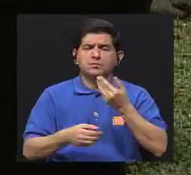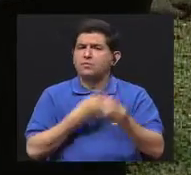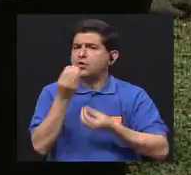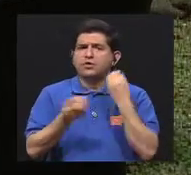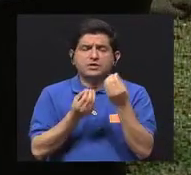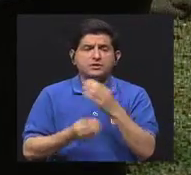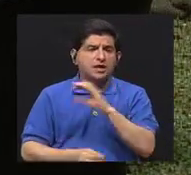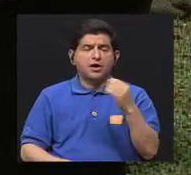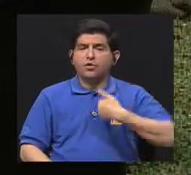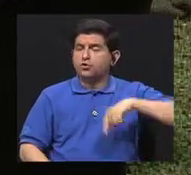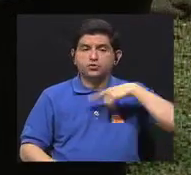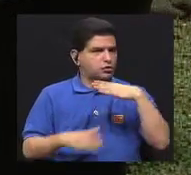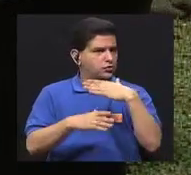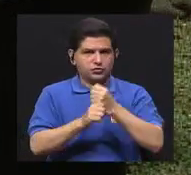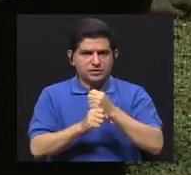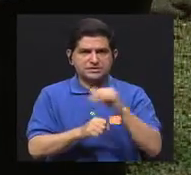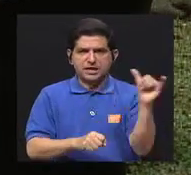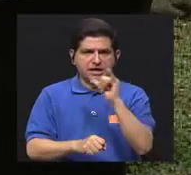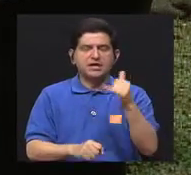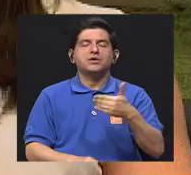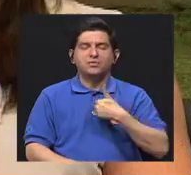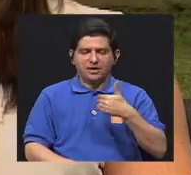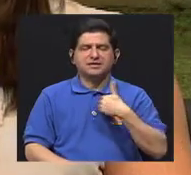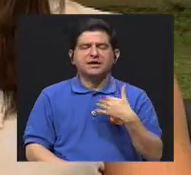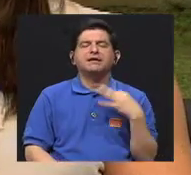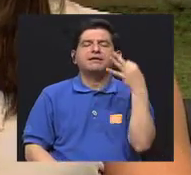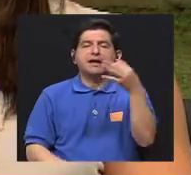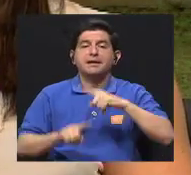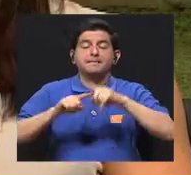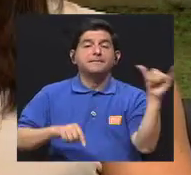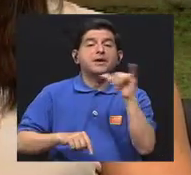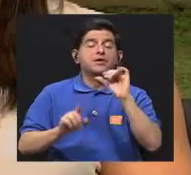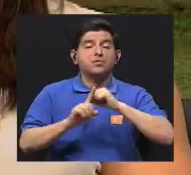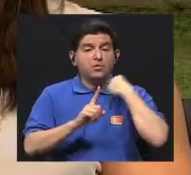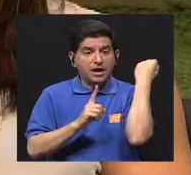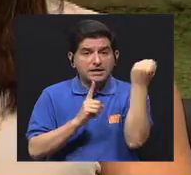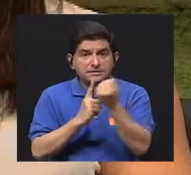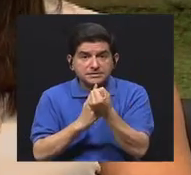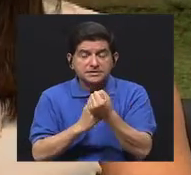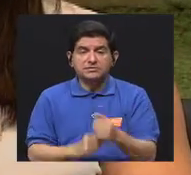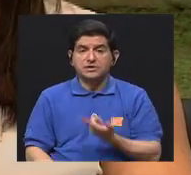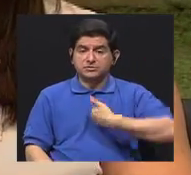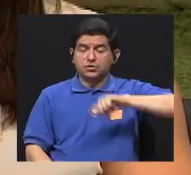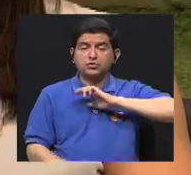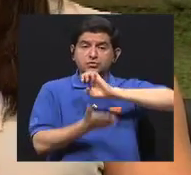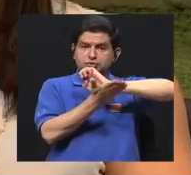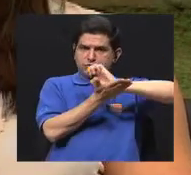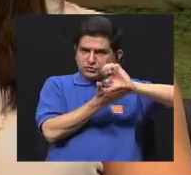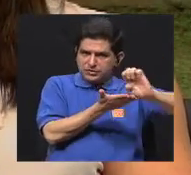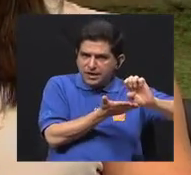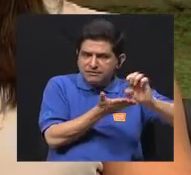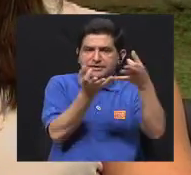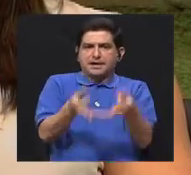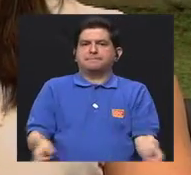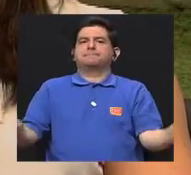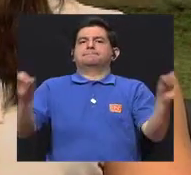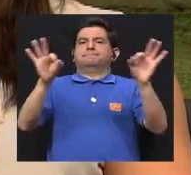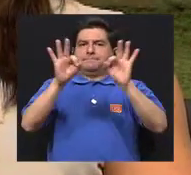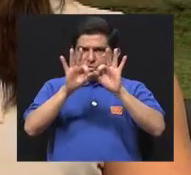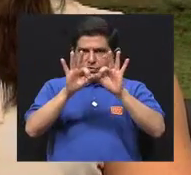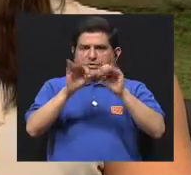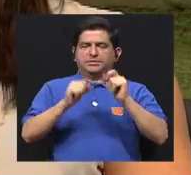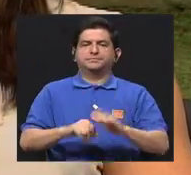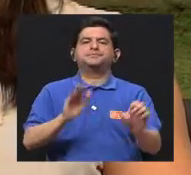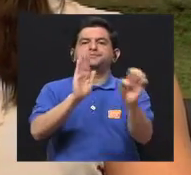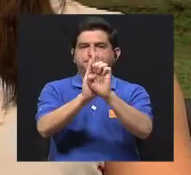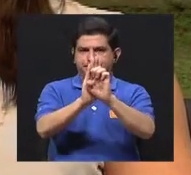o lo que dejemos de hacer, igualmente las vamos a padecer. Pero también hay condiciones en las que nuestra prevención es importante.